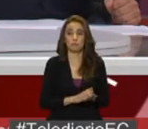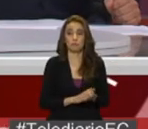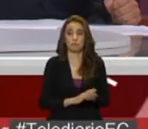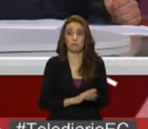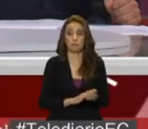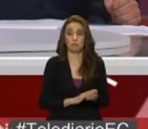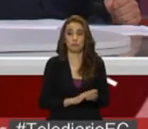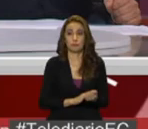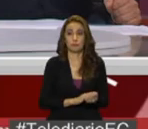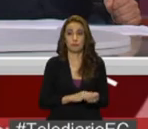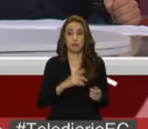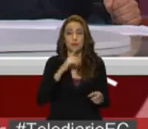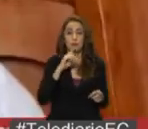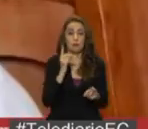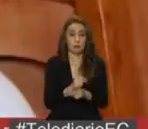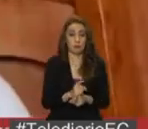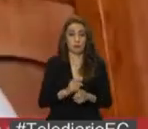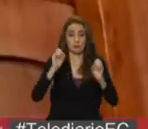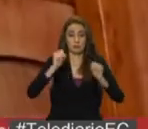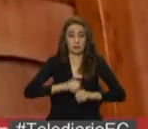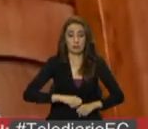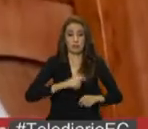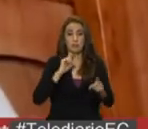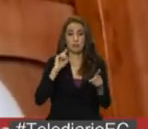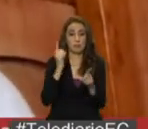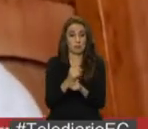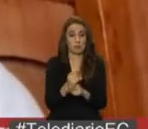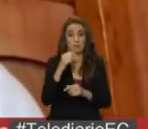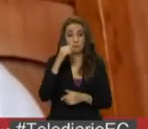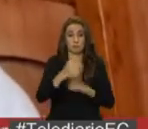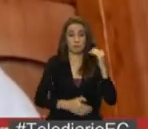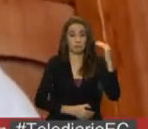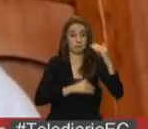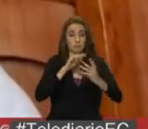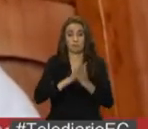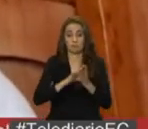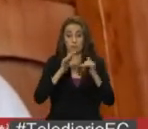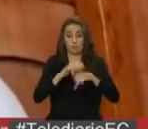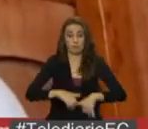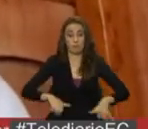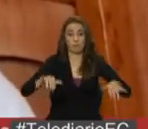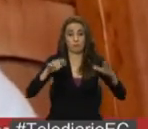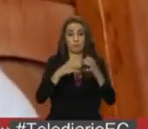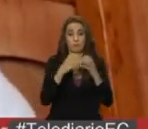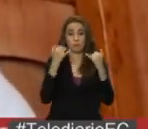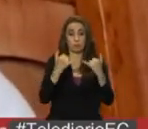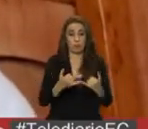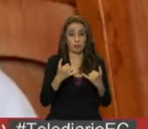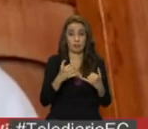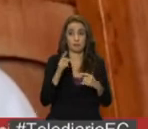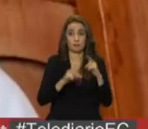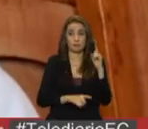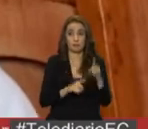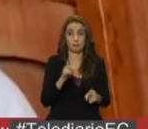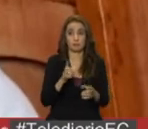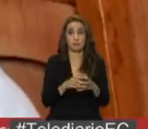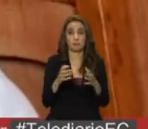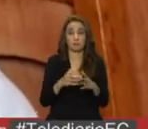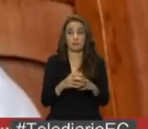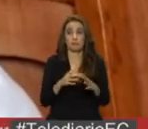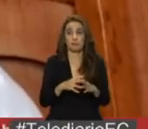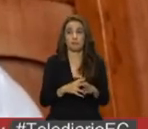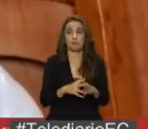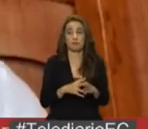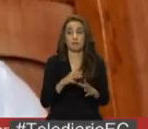Porque merece ese llamado a los jueces y juezas que están conociendo estos casos de escándalos oprobiosos.